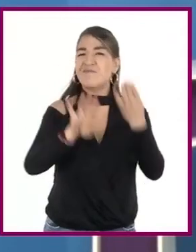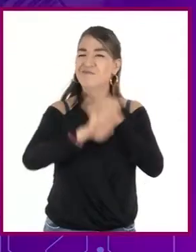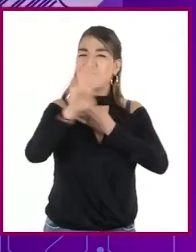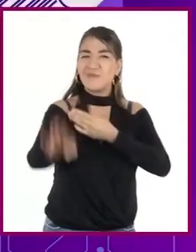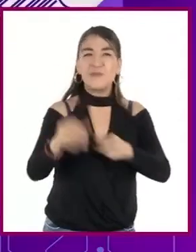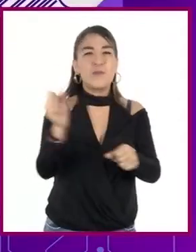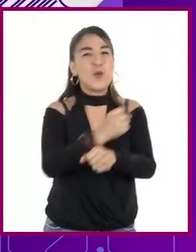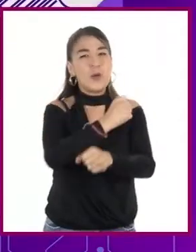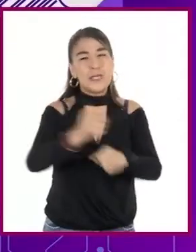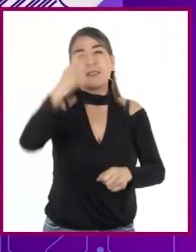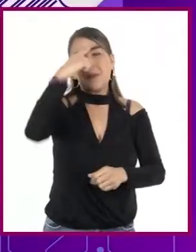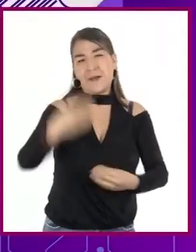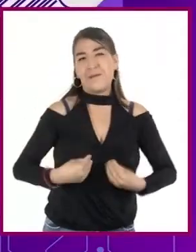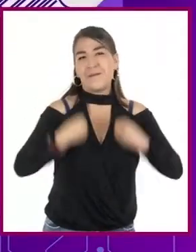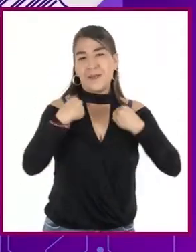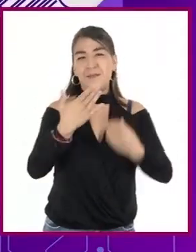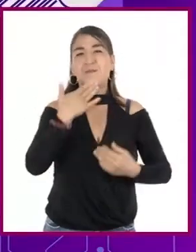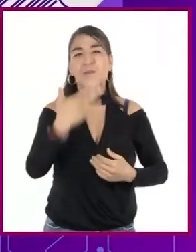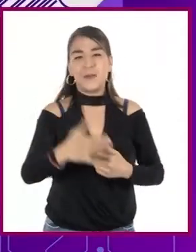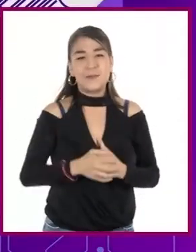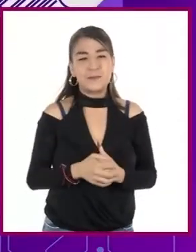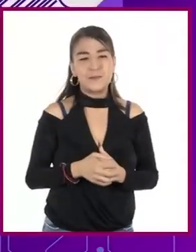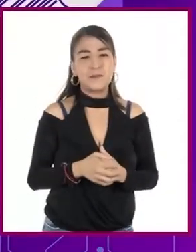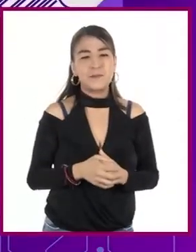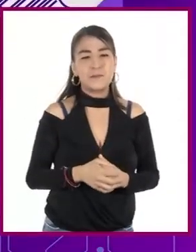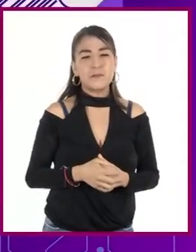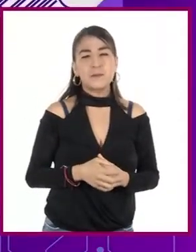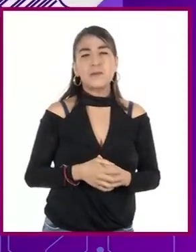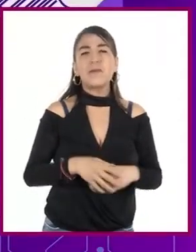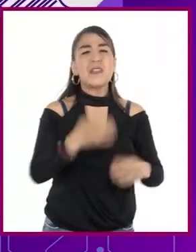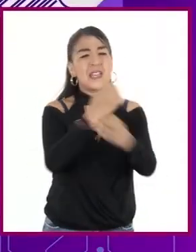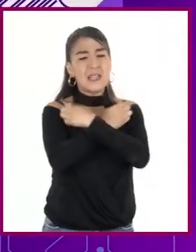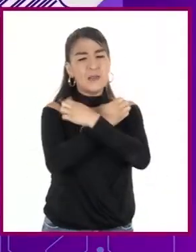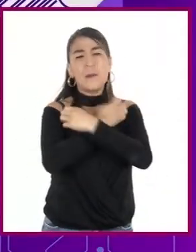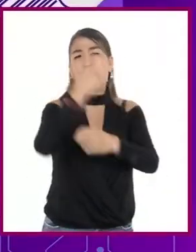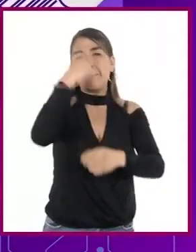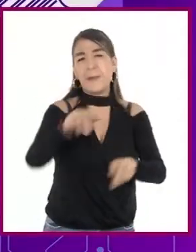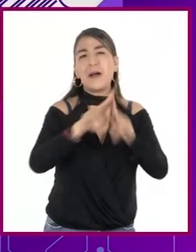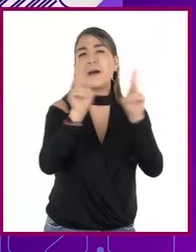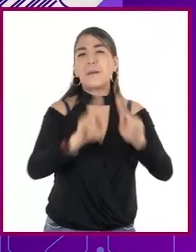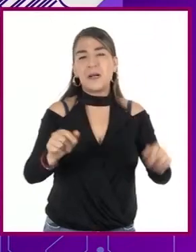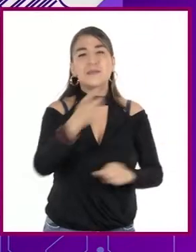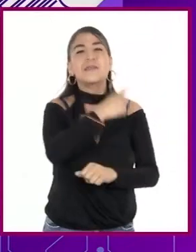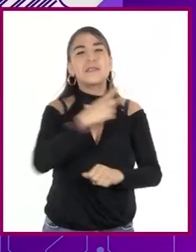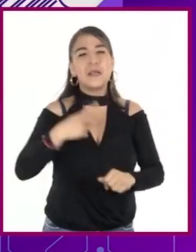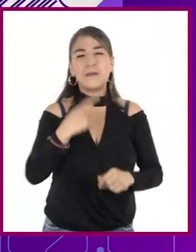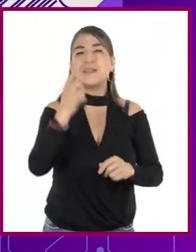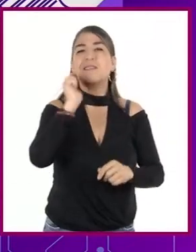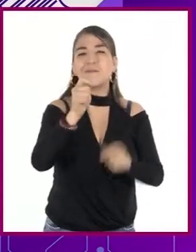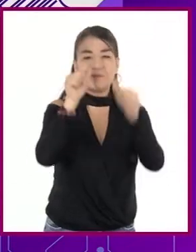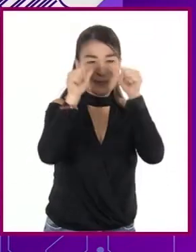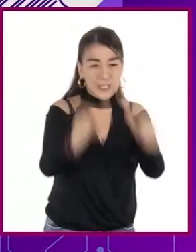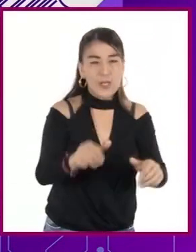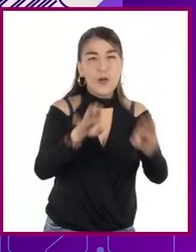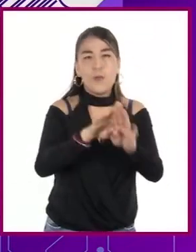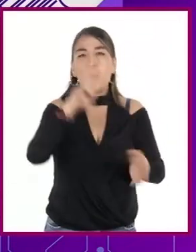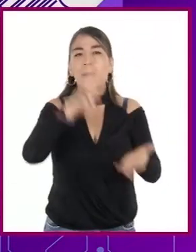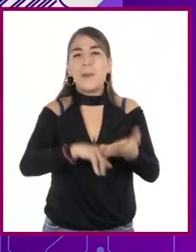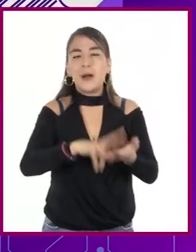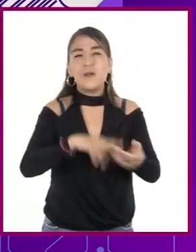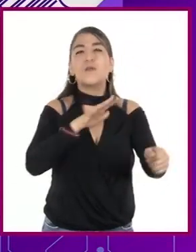digna. Maestra, educar para la paz implica que debemos atender ciertos principios